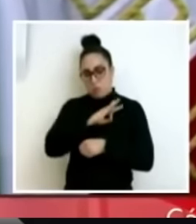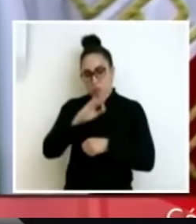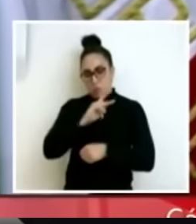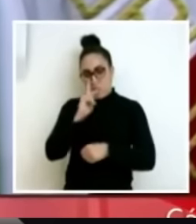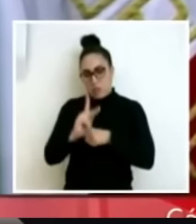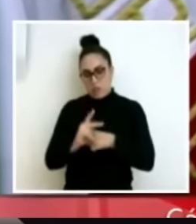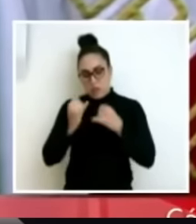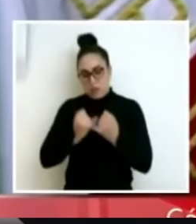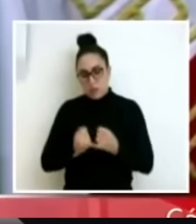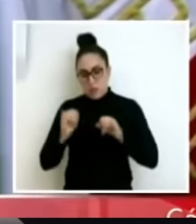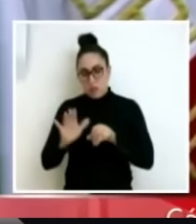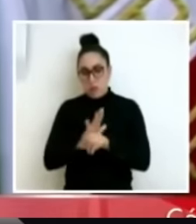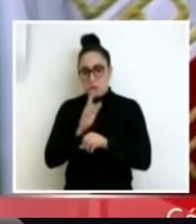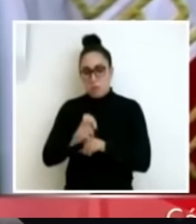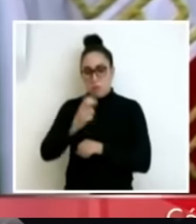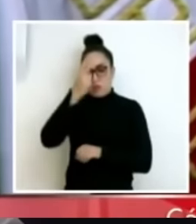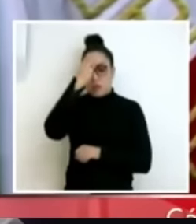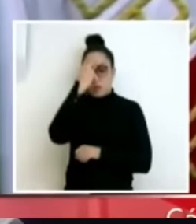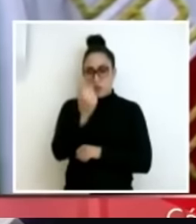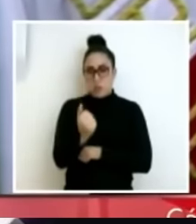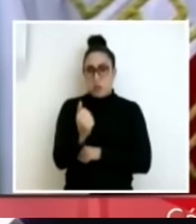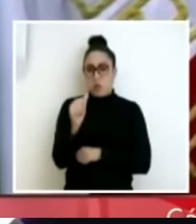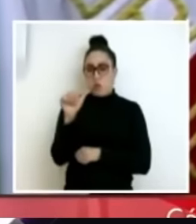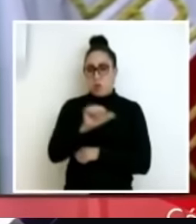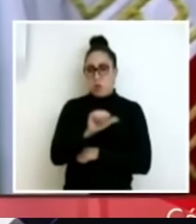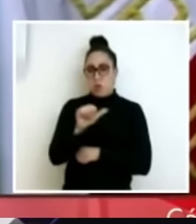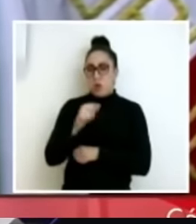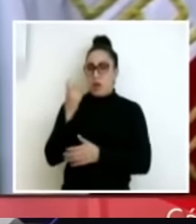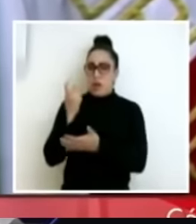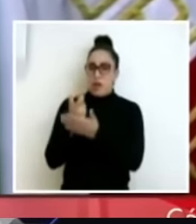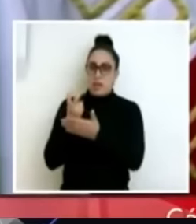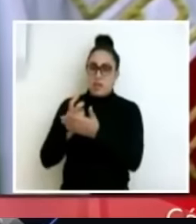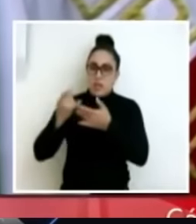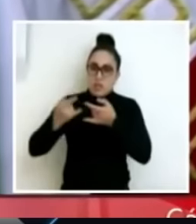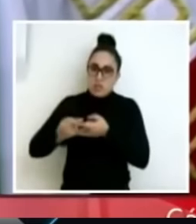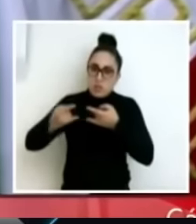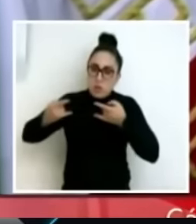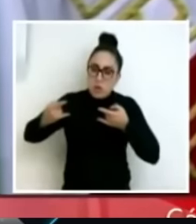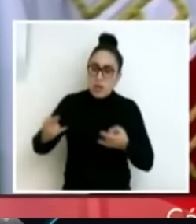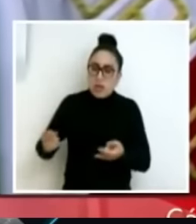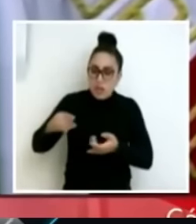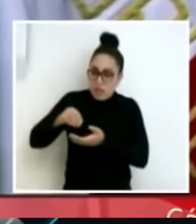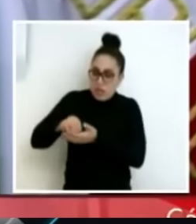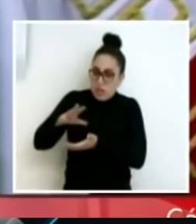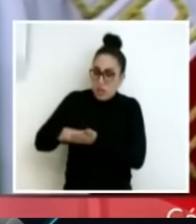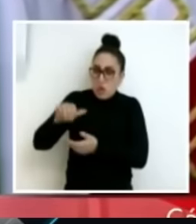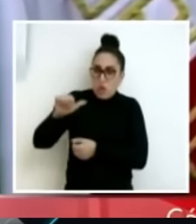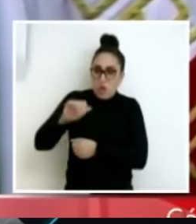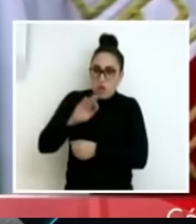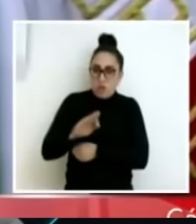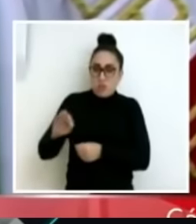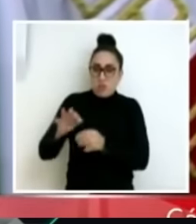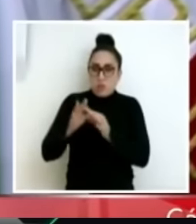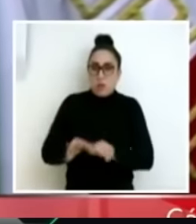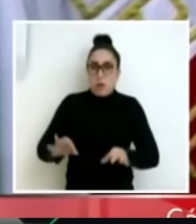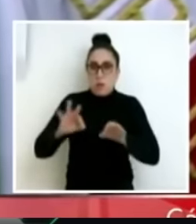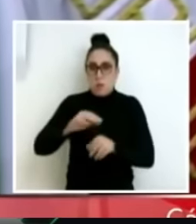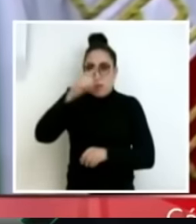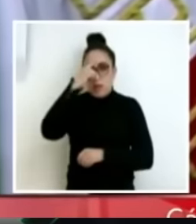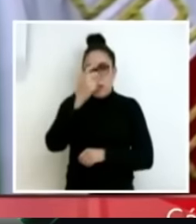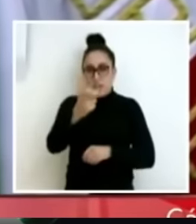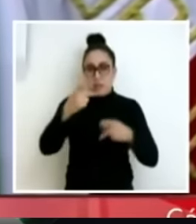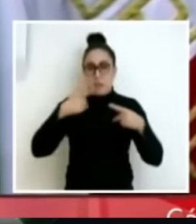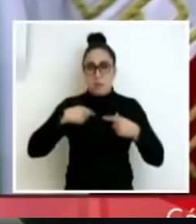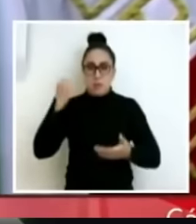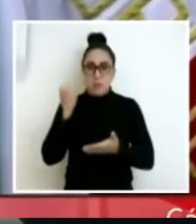Por eso, el día de hoy, la historia nos juzgará a quienes aprobemos la reforma